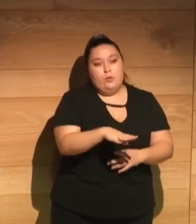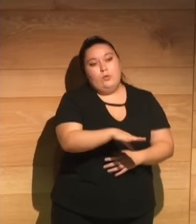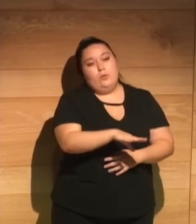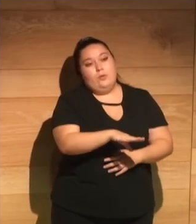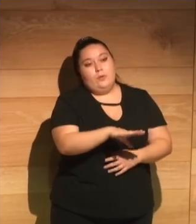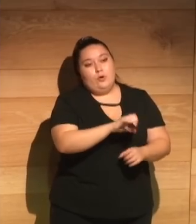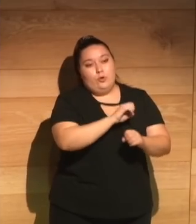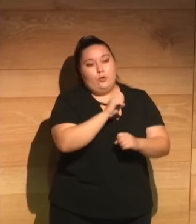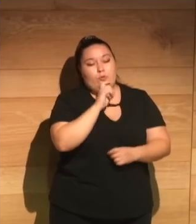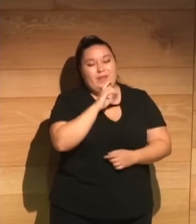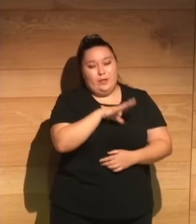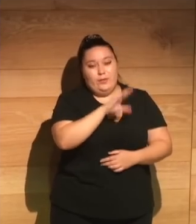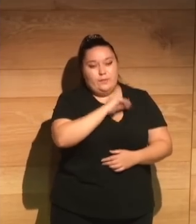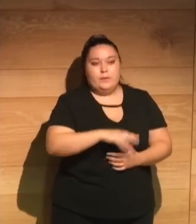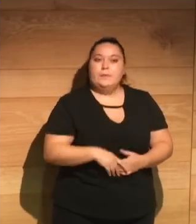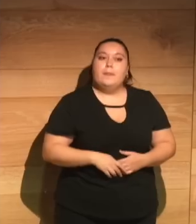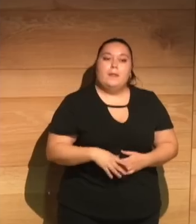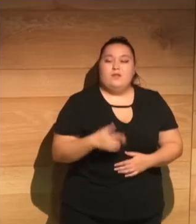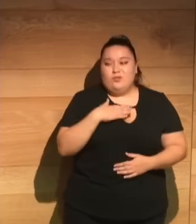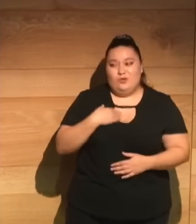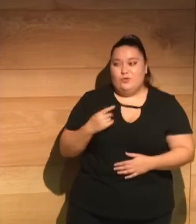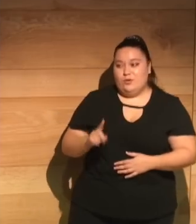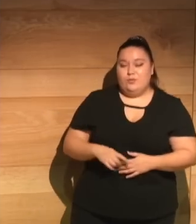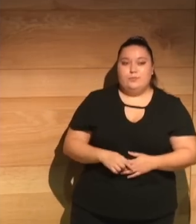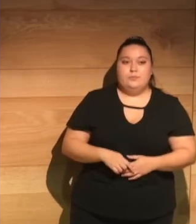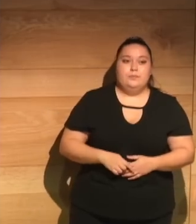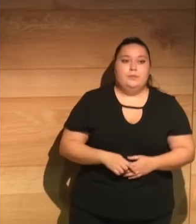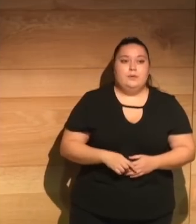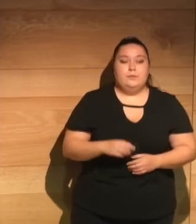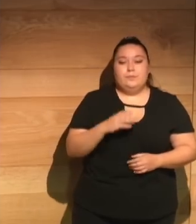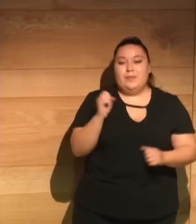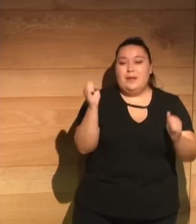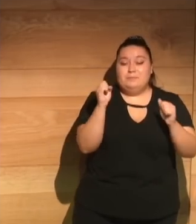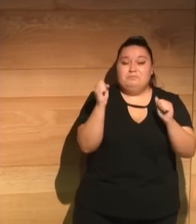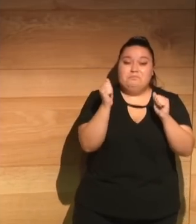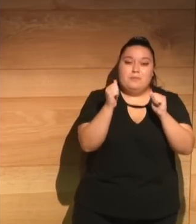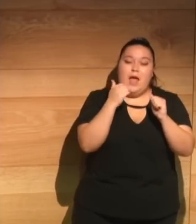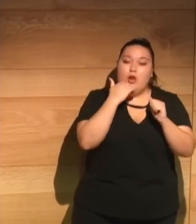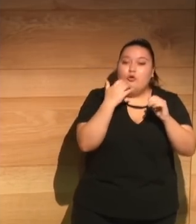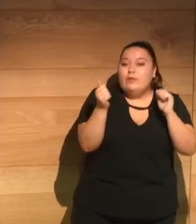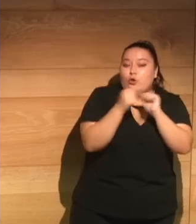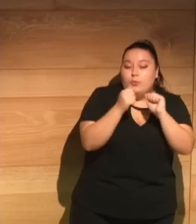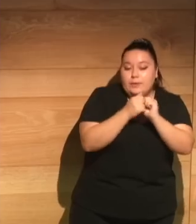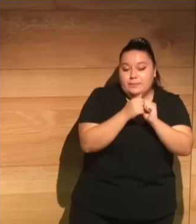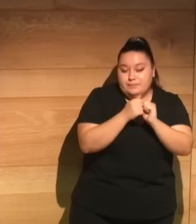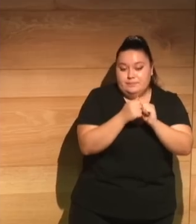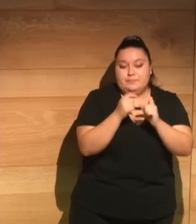esa complicación. No voy a querer. Y eran, bueno, placas, yo creo que era una placa de cobre y se le daba un baño